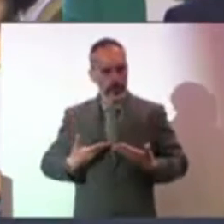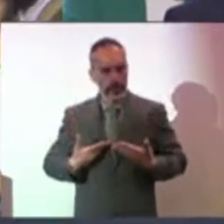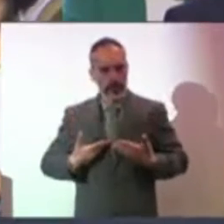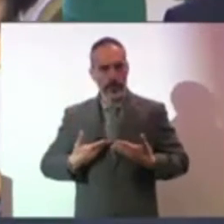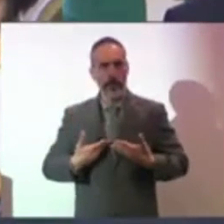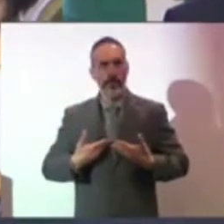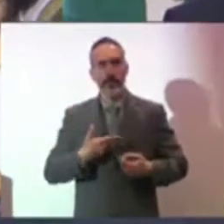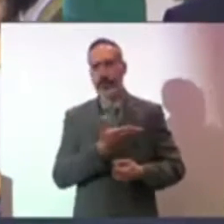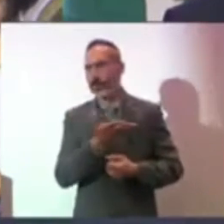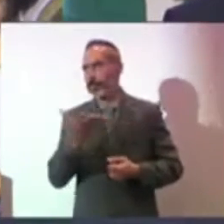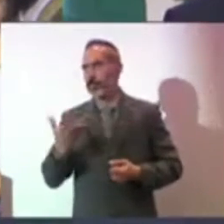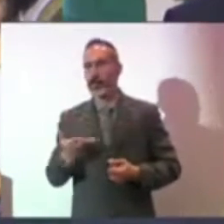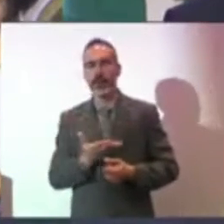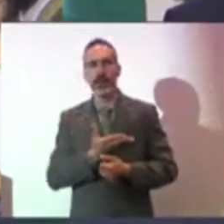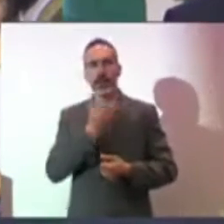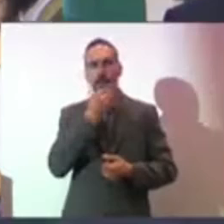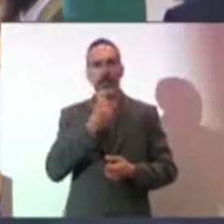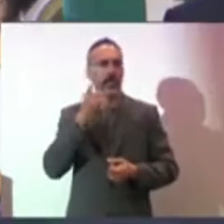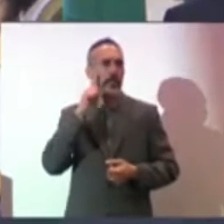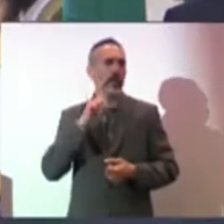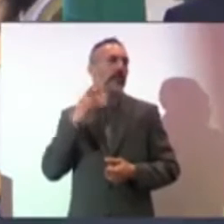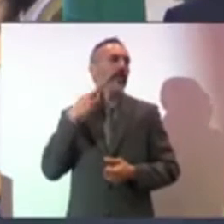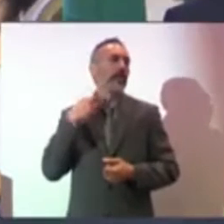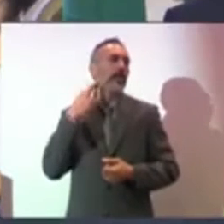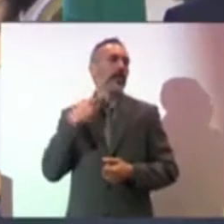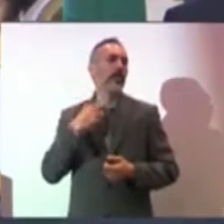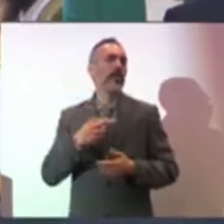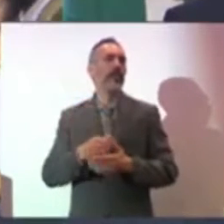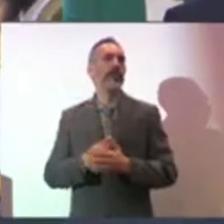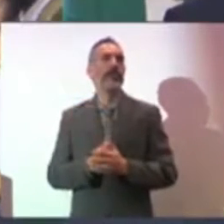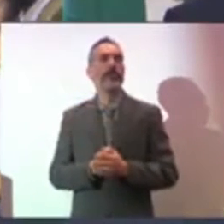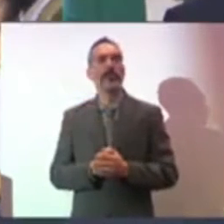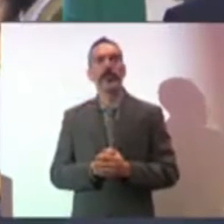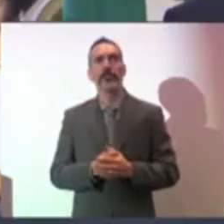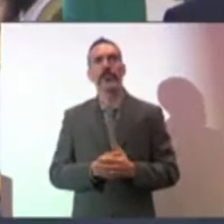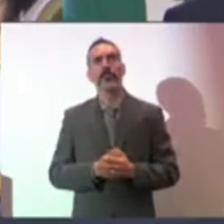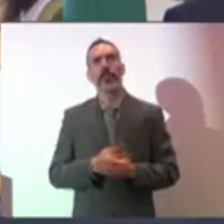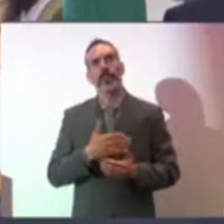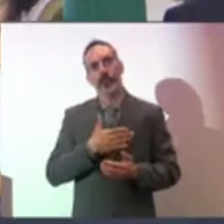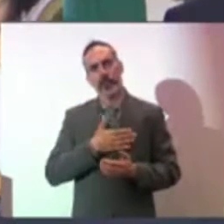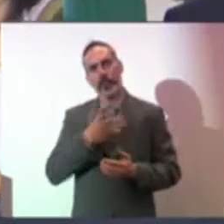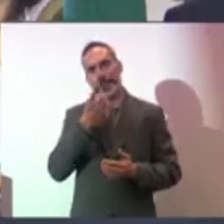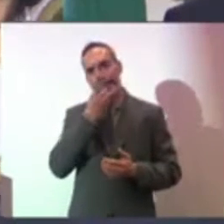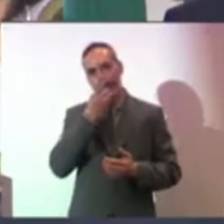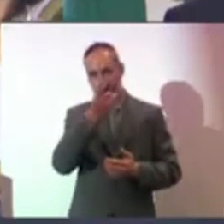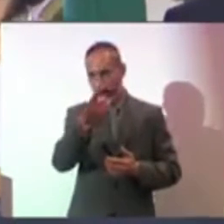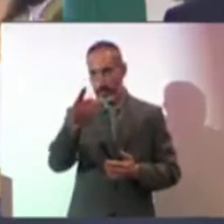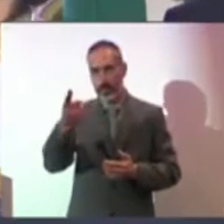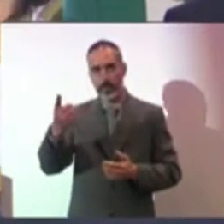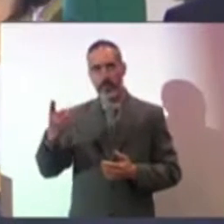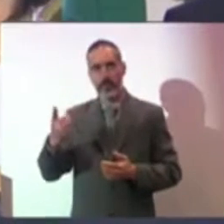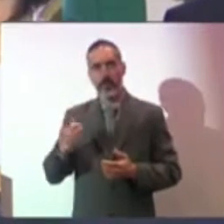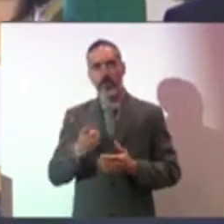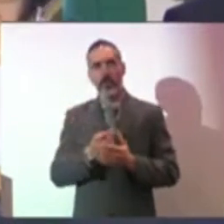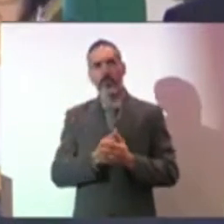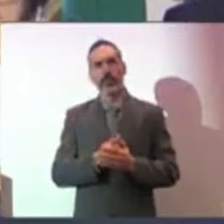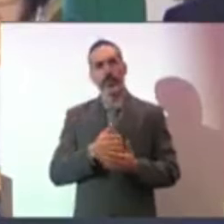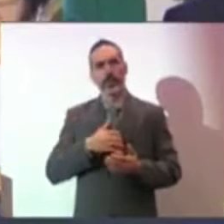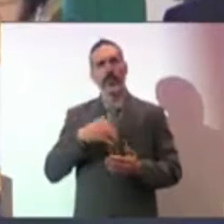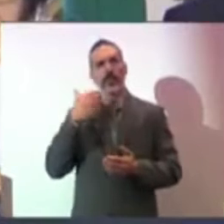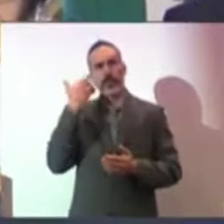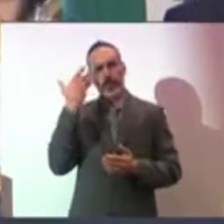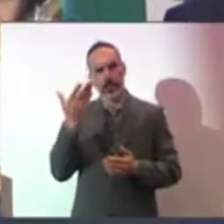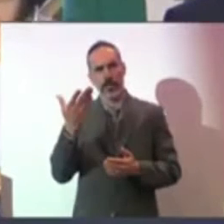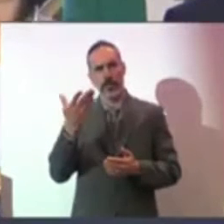mis compañeras y compañeros regidores. Me dirijo a ustedes con la convicción de un ciudadano